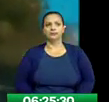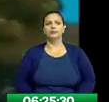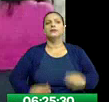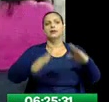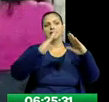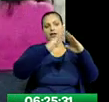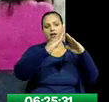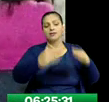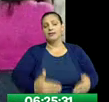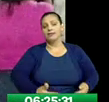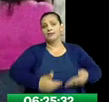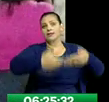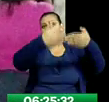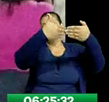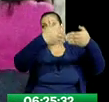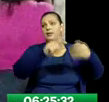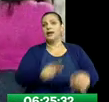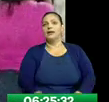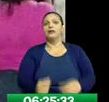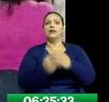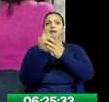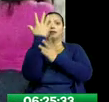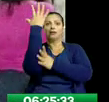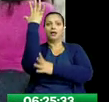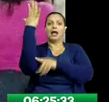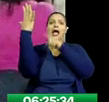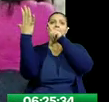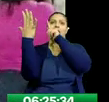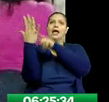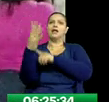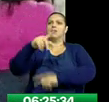lluvia de las muchas que estamos acostumbrados aquí en